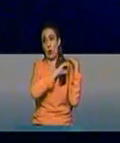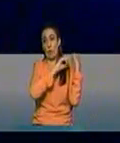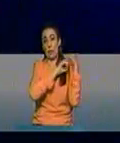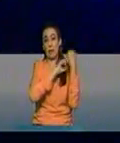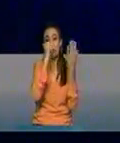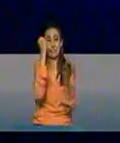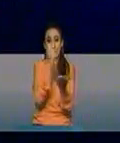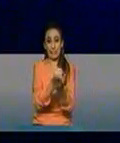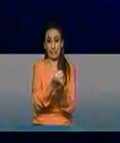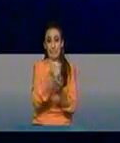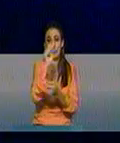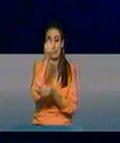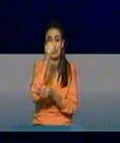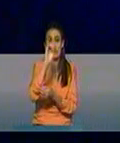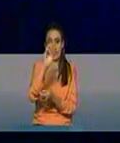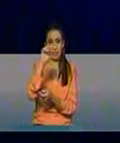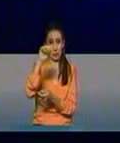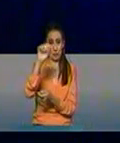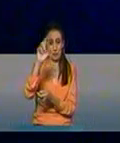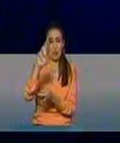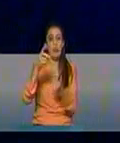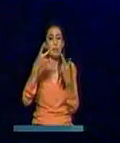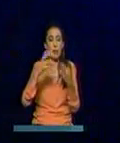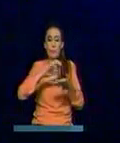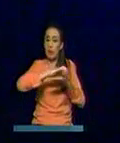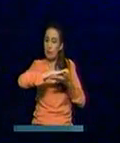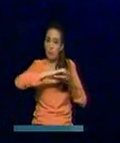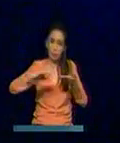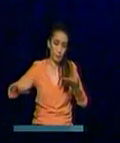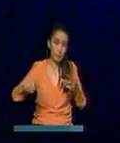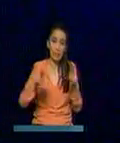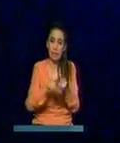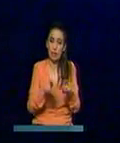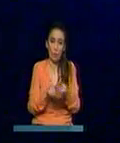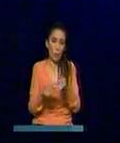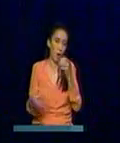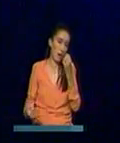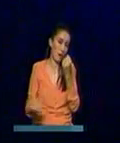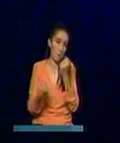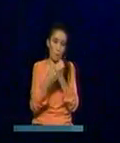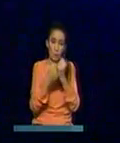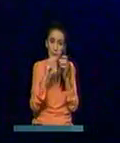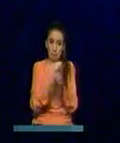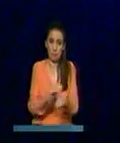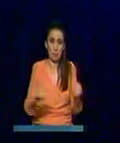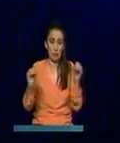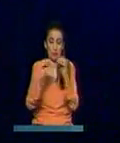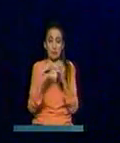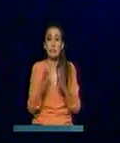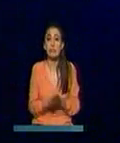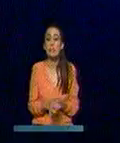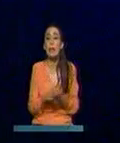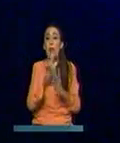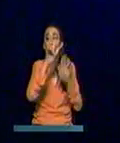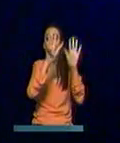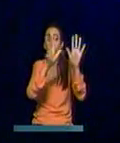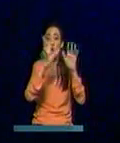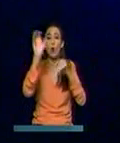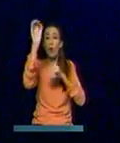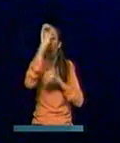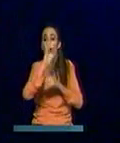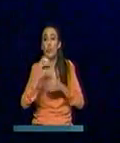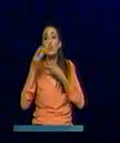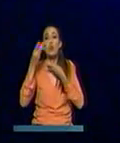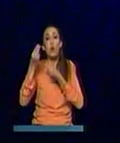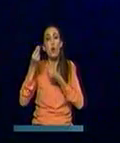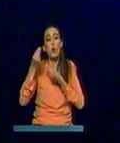CIMAR también tendrá un impacto favorable en la misma competitividad, y lo más importante, un 8% en los